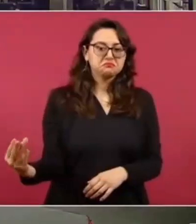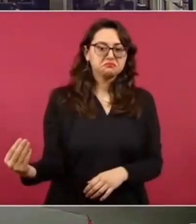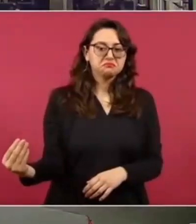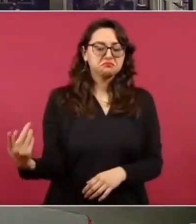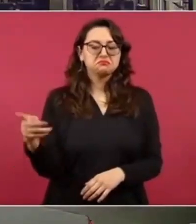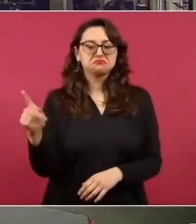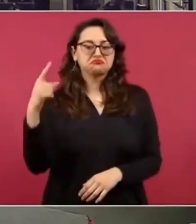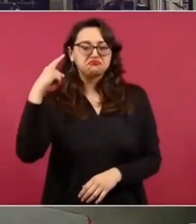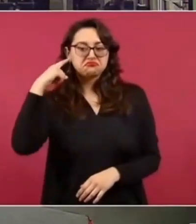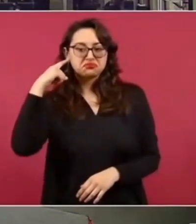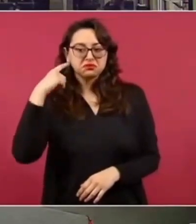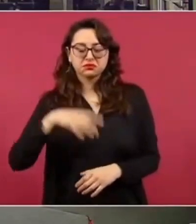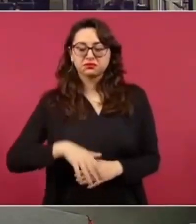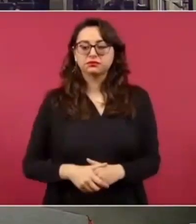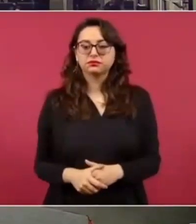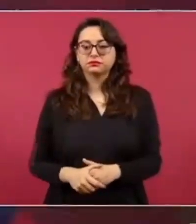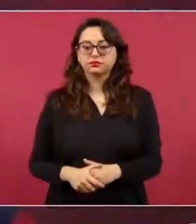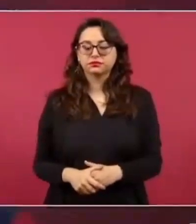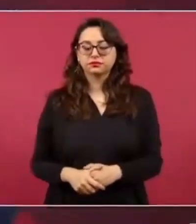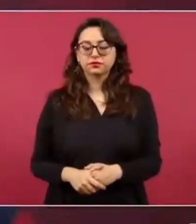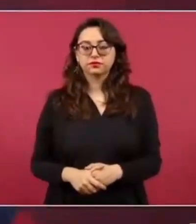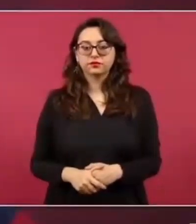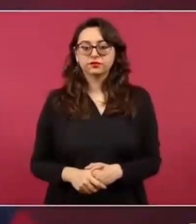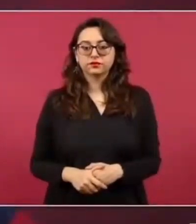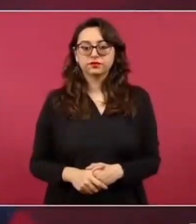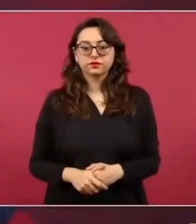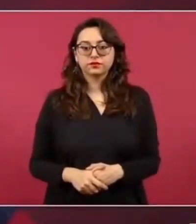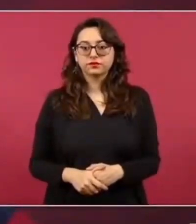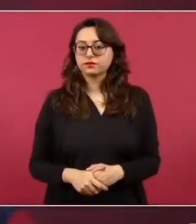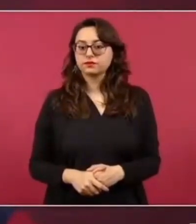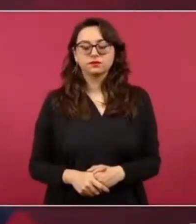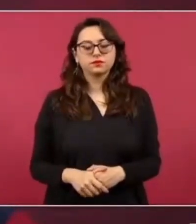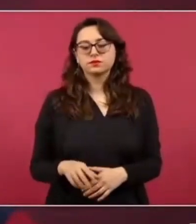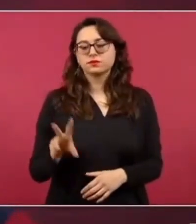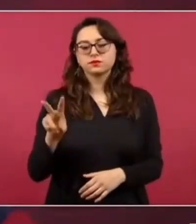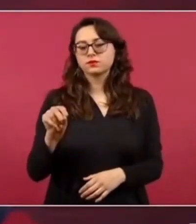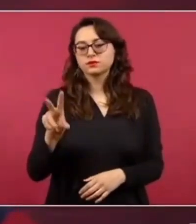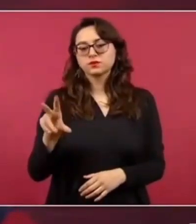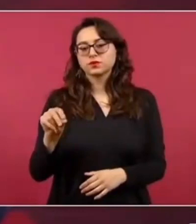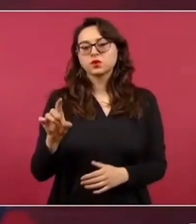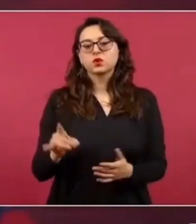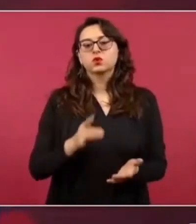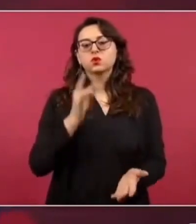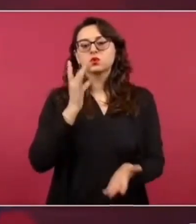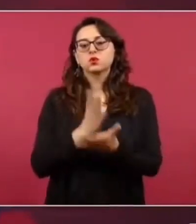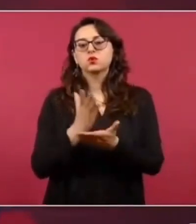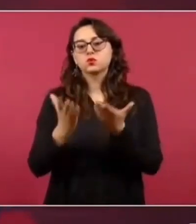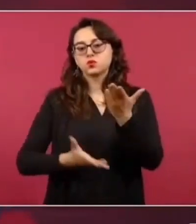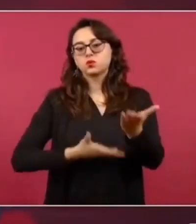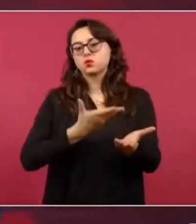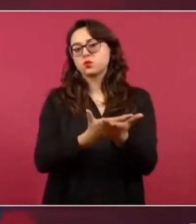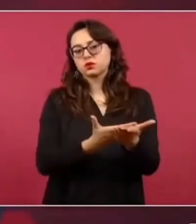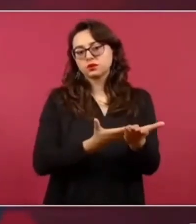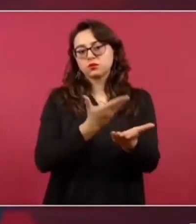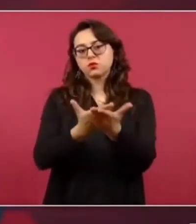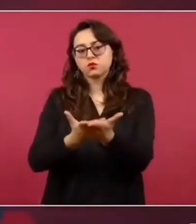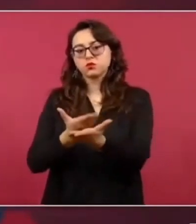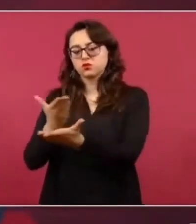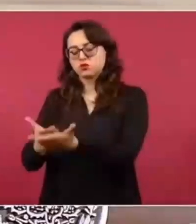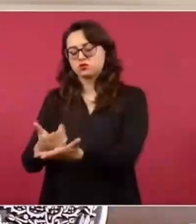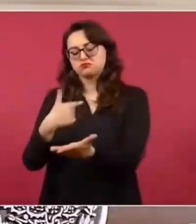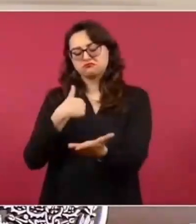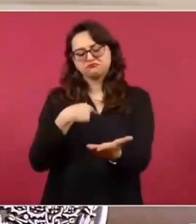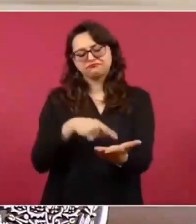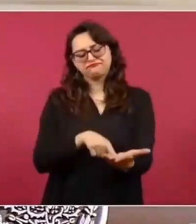estos delitos? No, no, pero hay propuestas y uno decide si